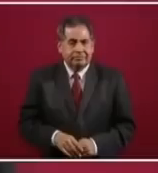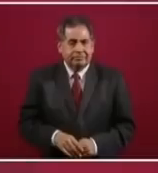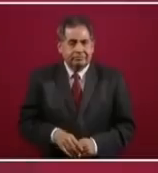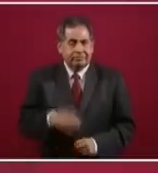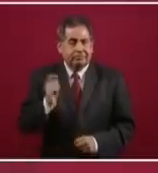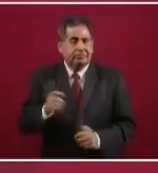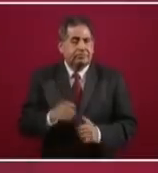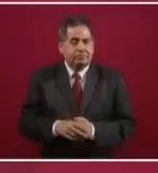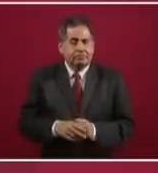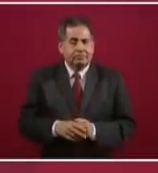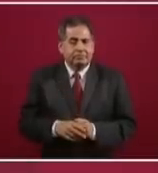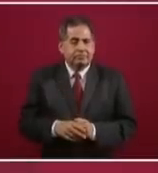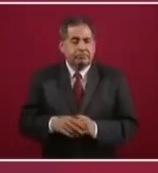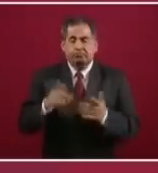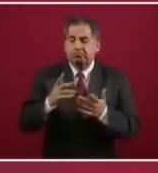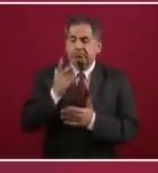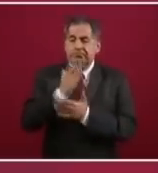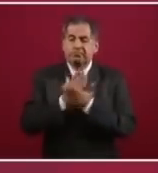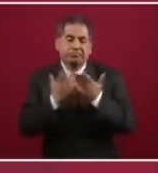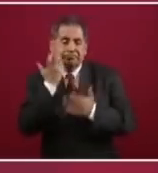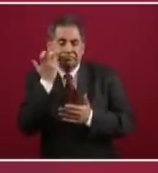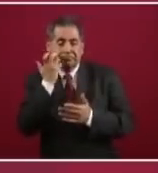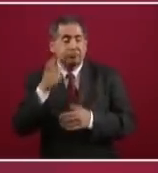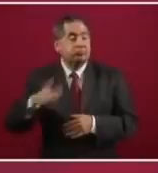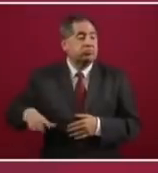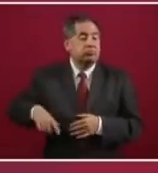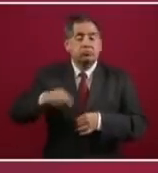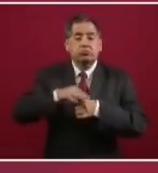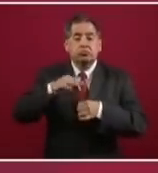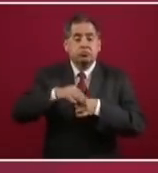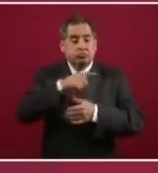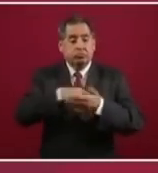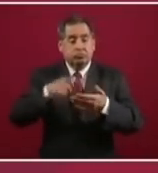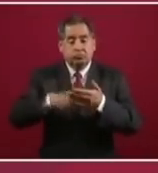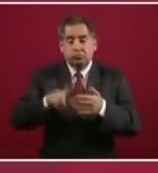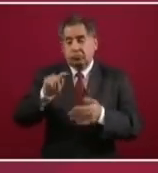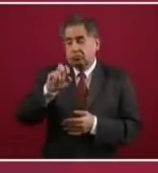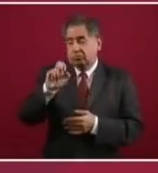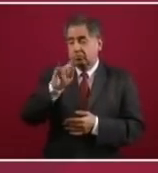la parcialidad de las autoridades electorales,